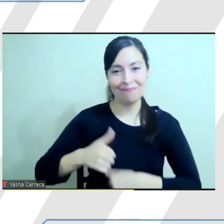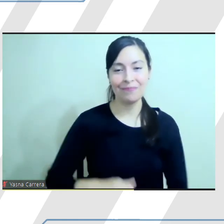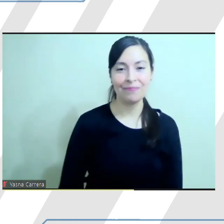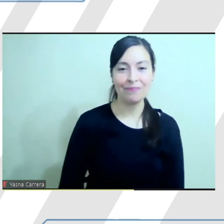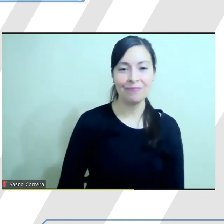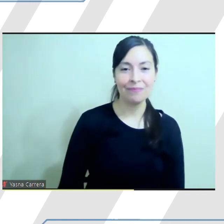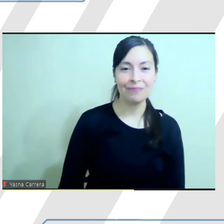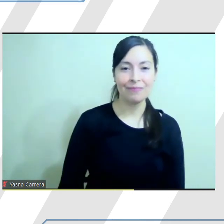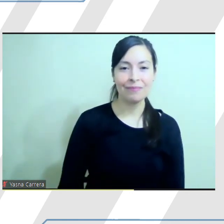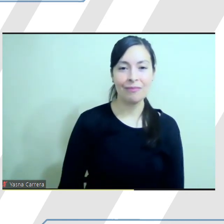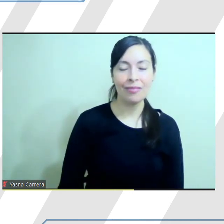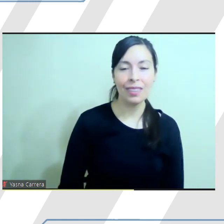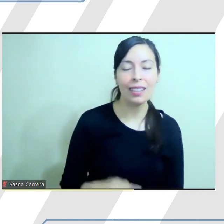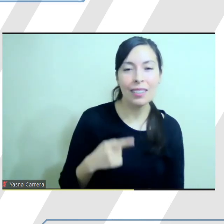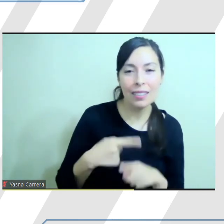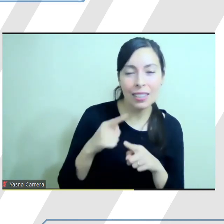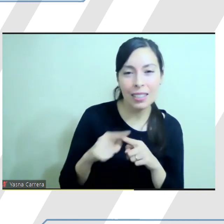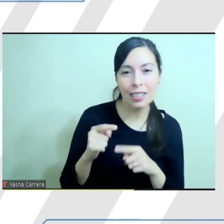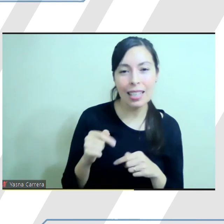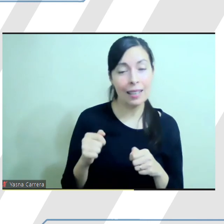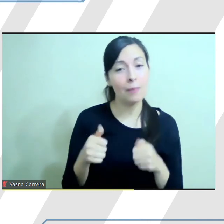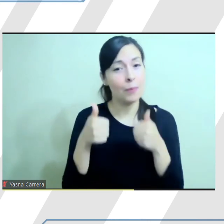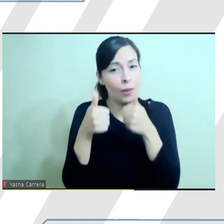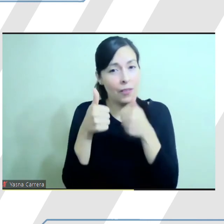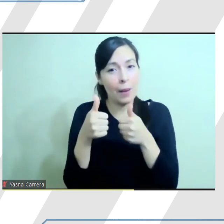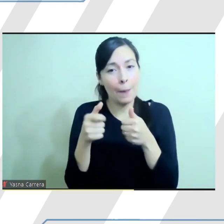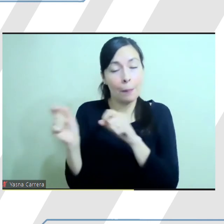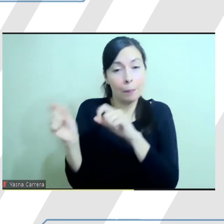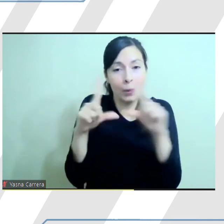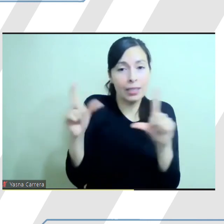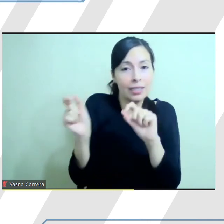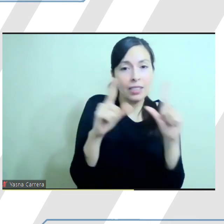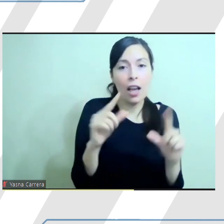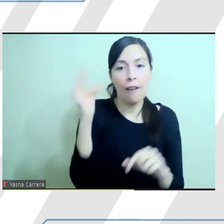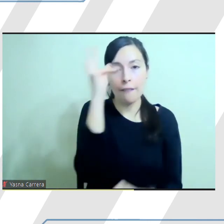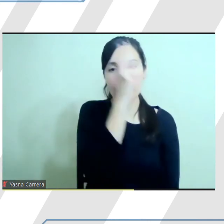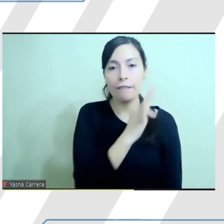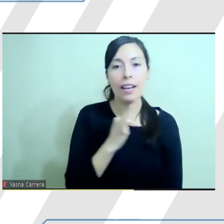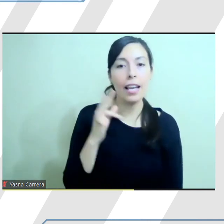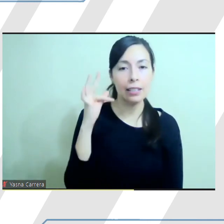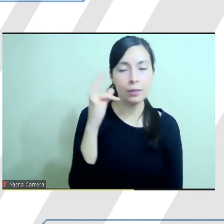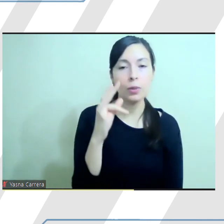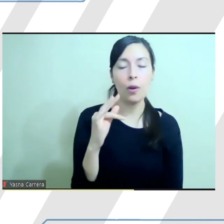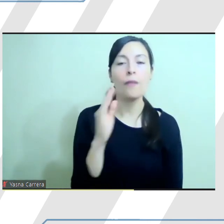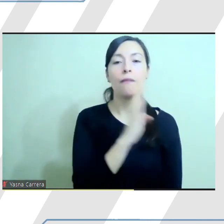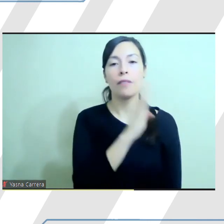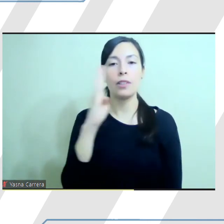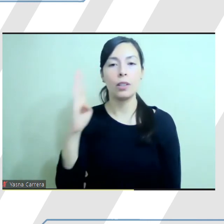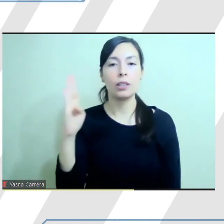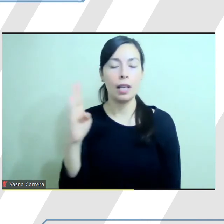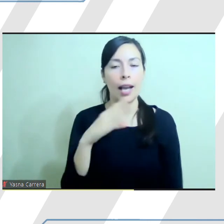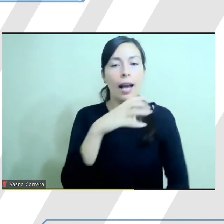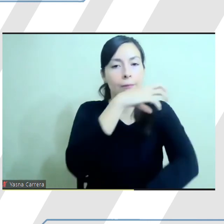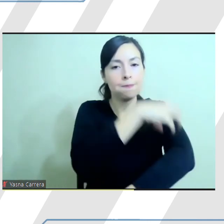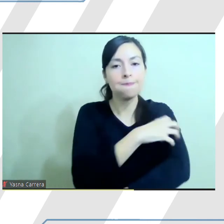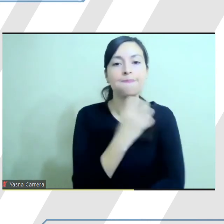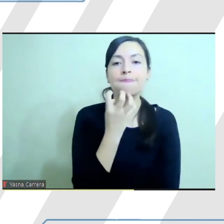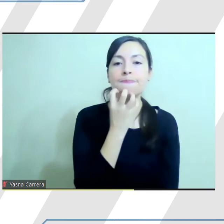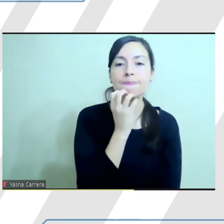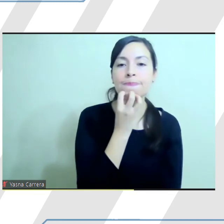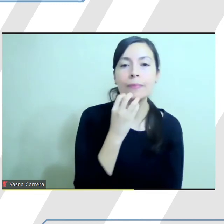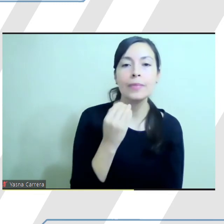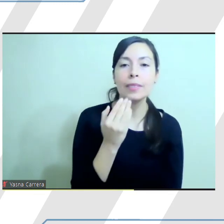Araceli Herrera también, excelente presentación. Desde el Facebook Live de Biblioteca Regional de Antofagasta, Lili Zamora nos